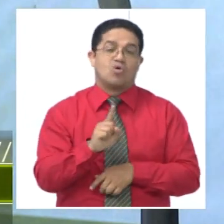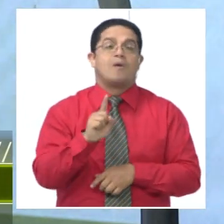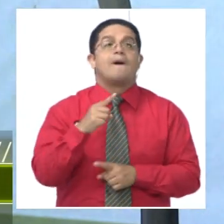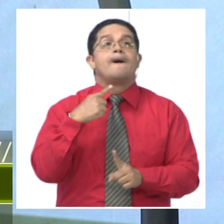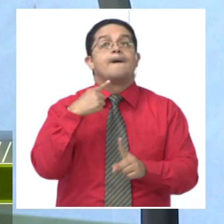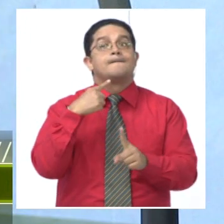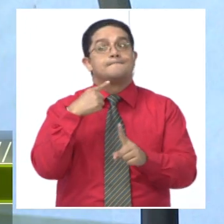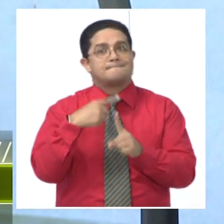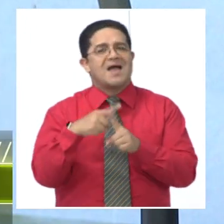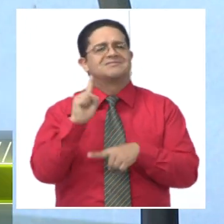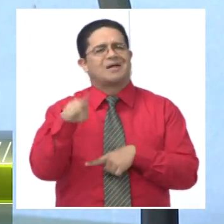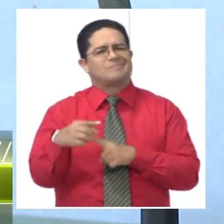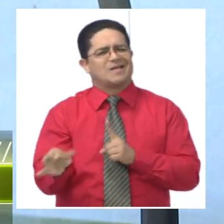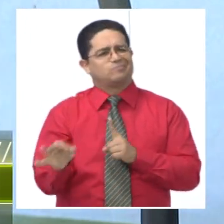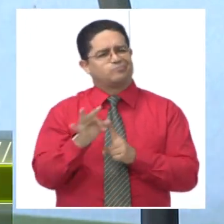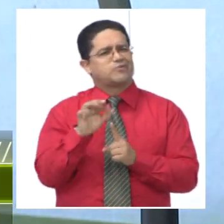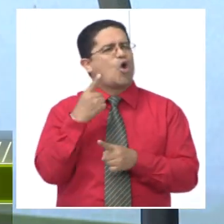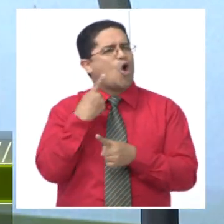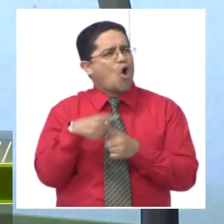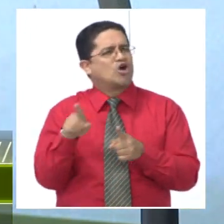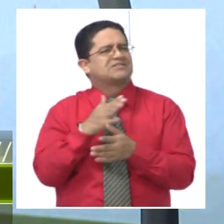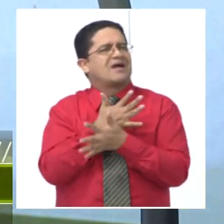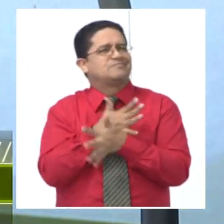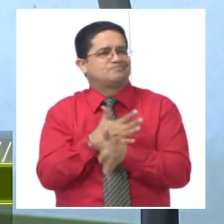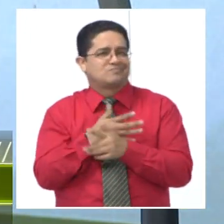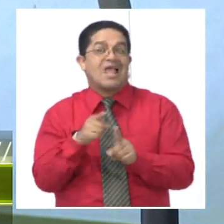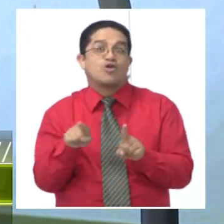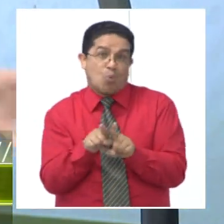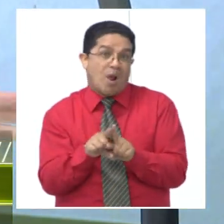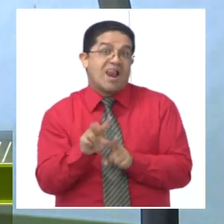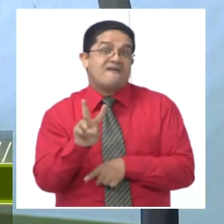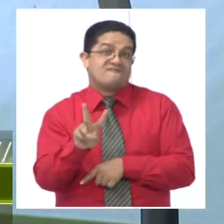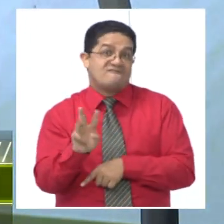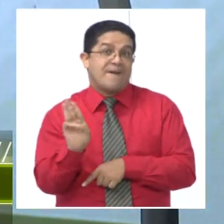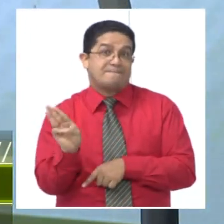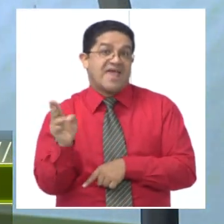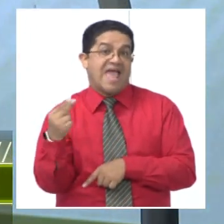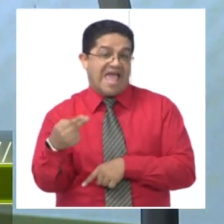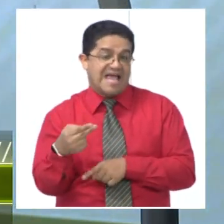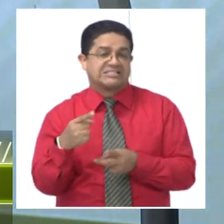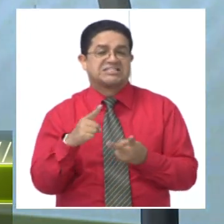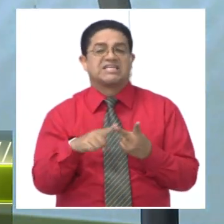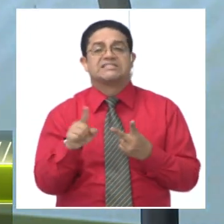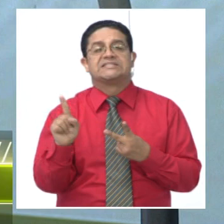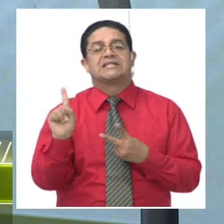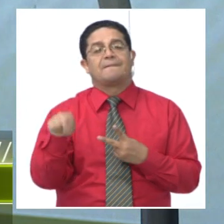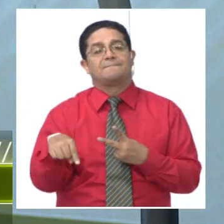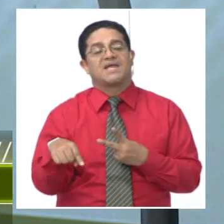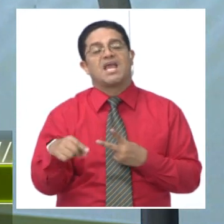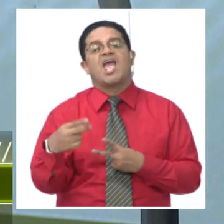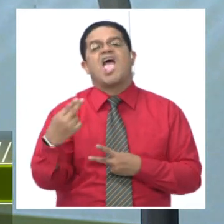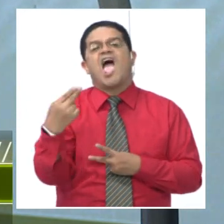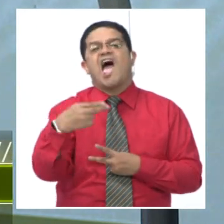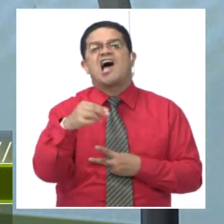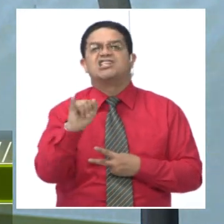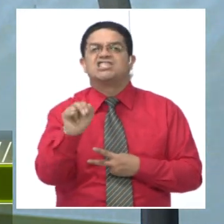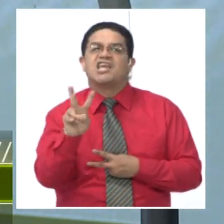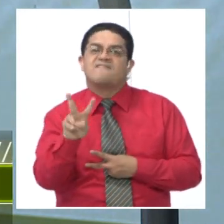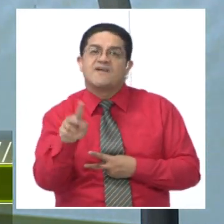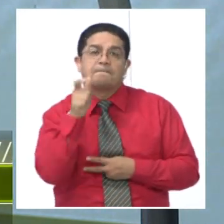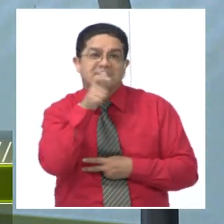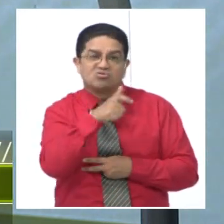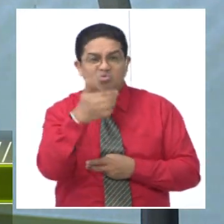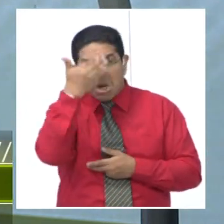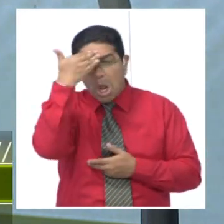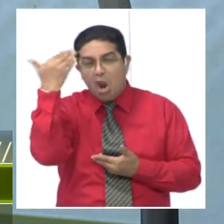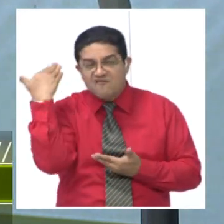otros gérmenes de transmisión sexual. Así como adquirí el BPH, pudo haber adquirido herpes genital o HIV, que la gente se le olvida que ese virus existe,